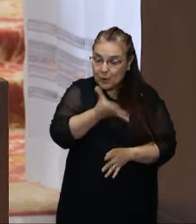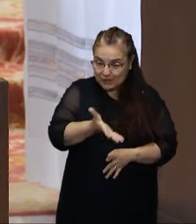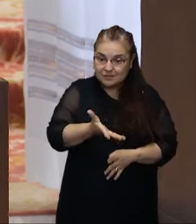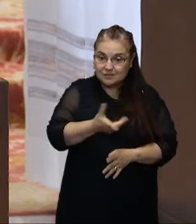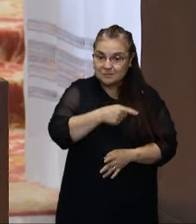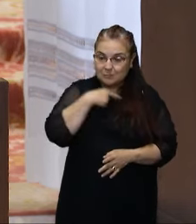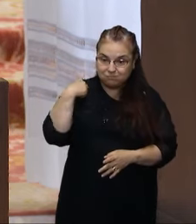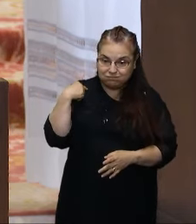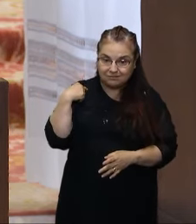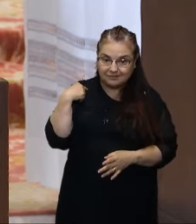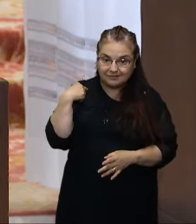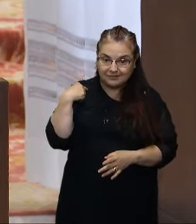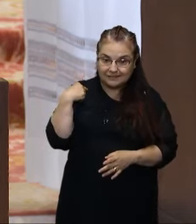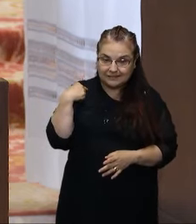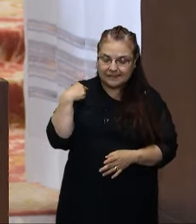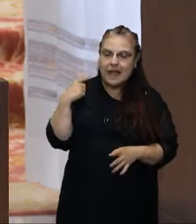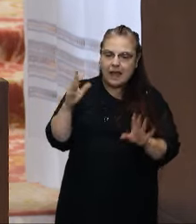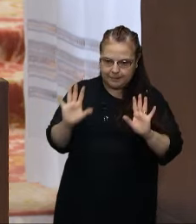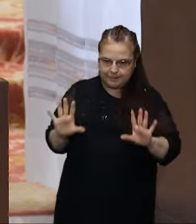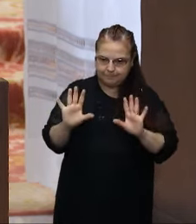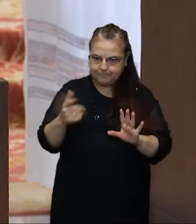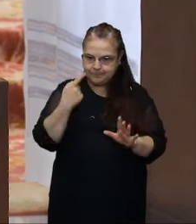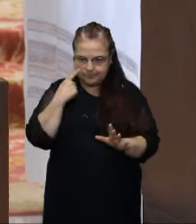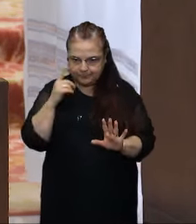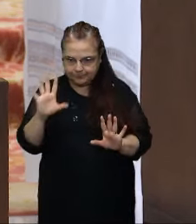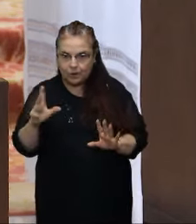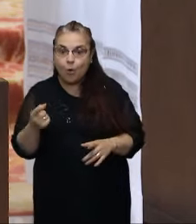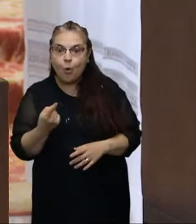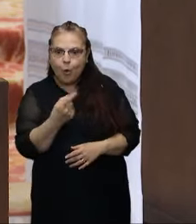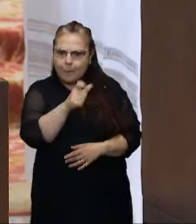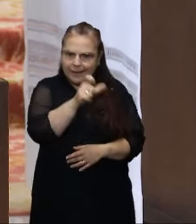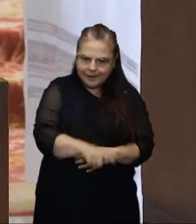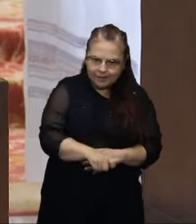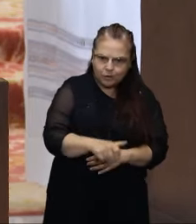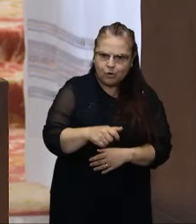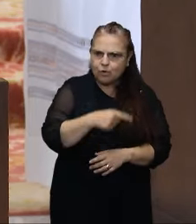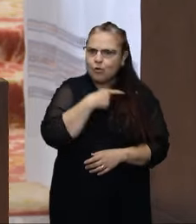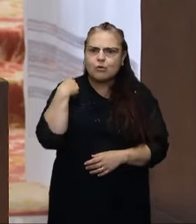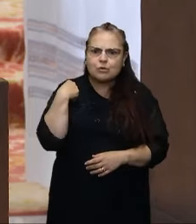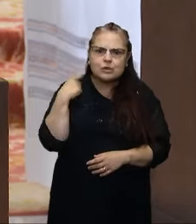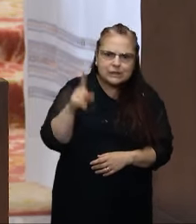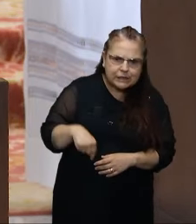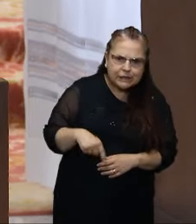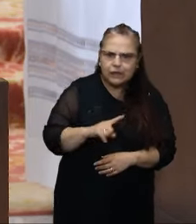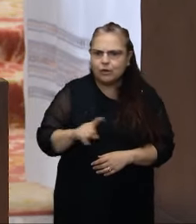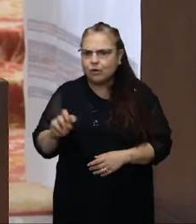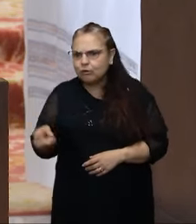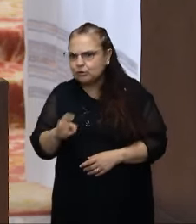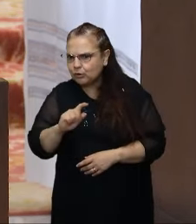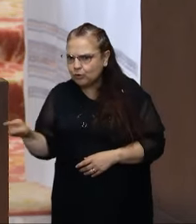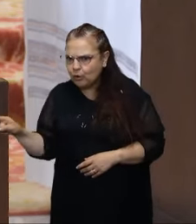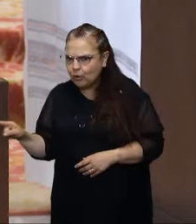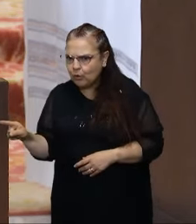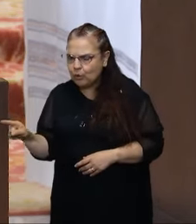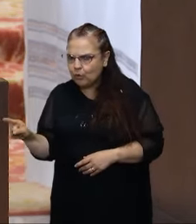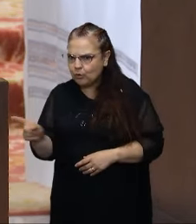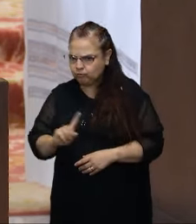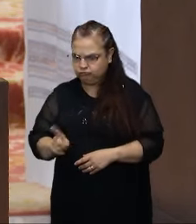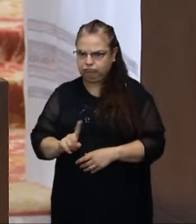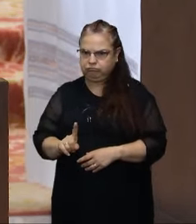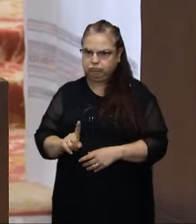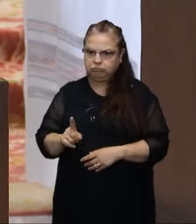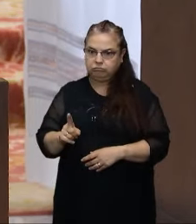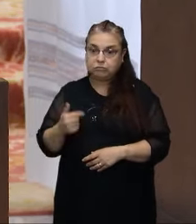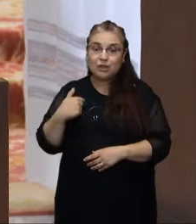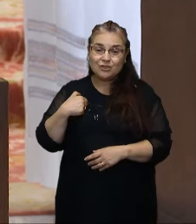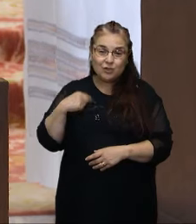Notemos bien, no es que haya unos que no sean pecadores y otros sí, sino que hay gente que no se